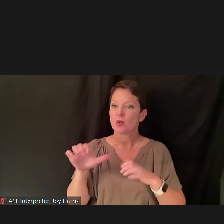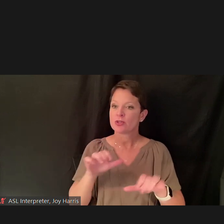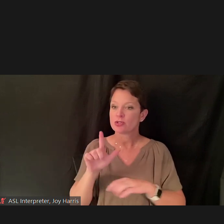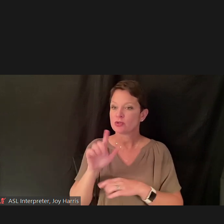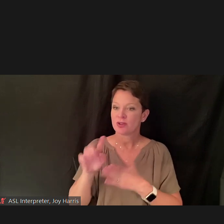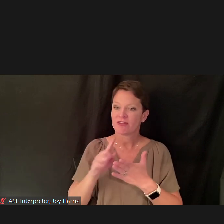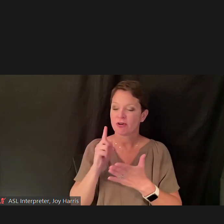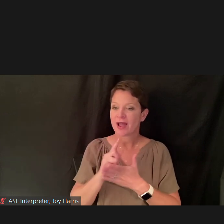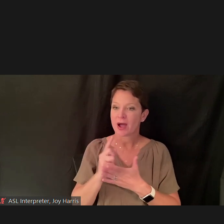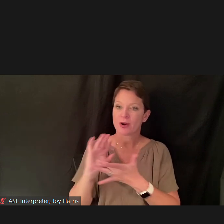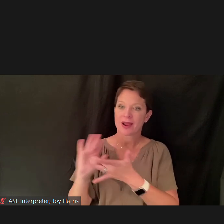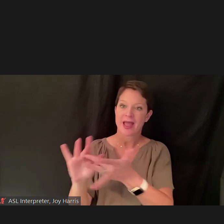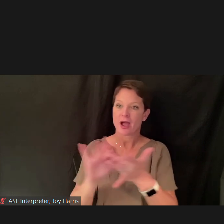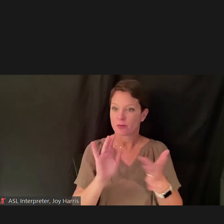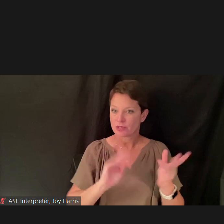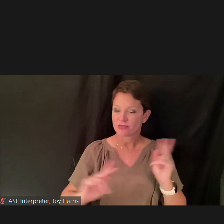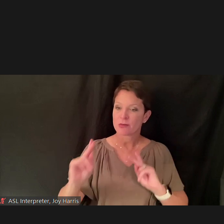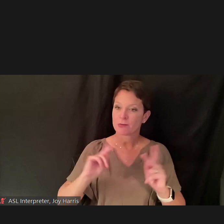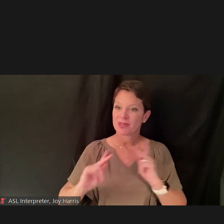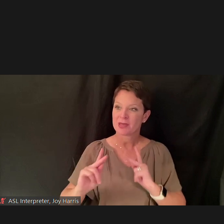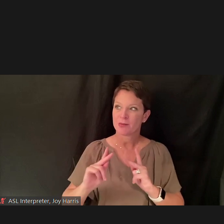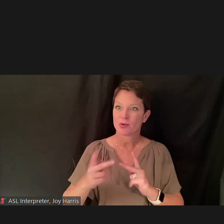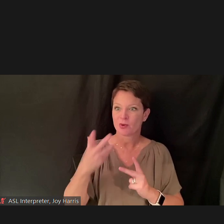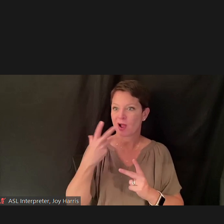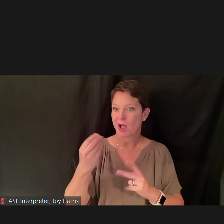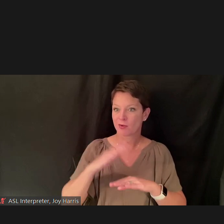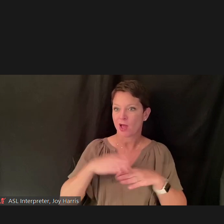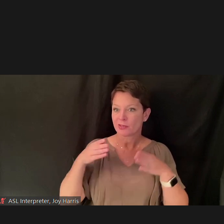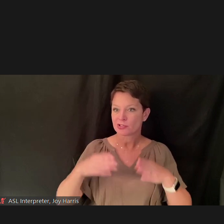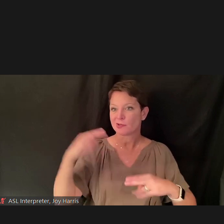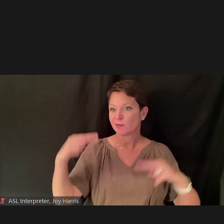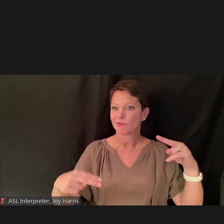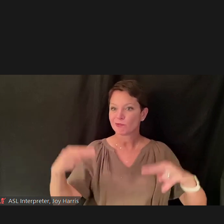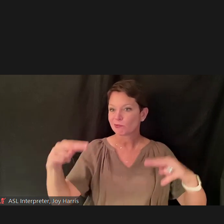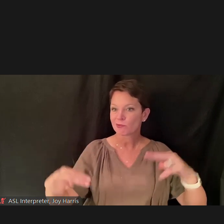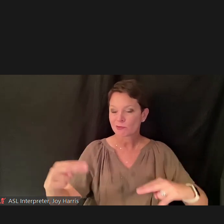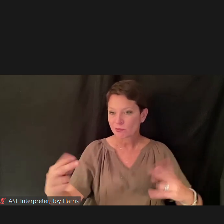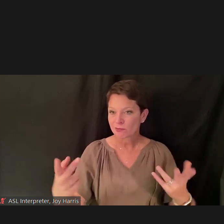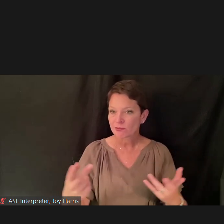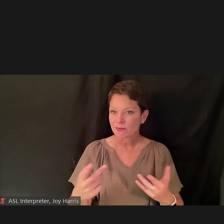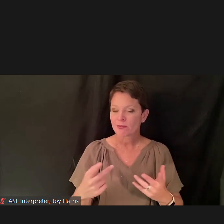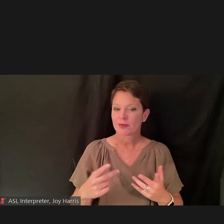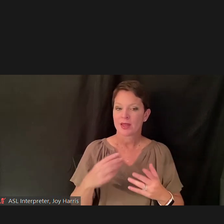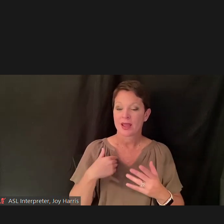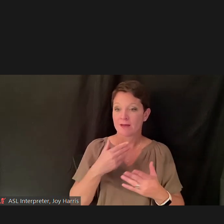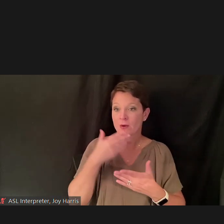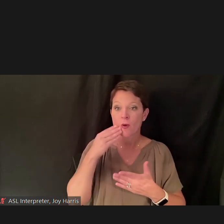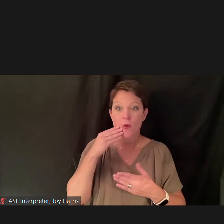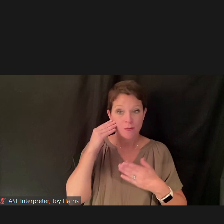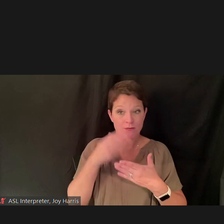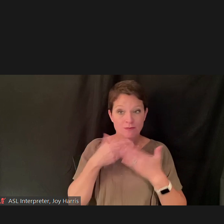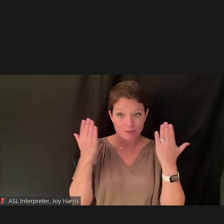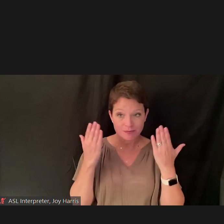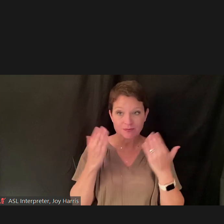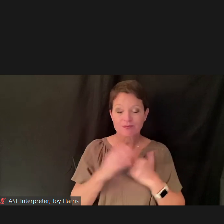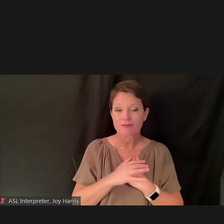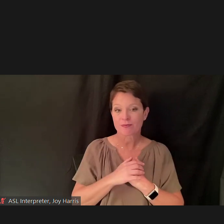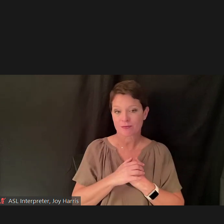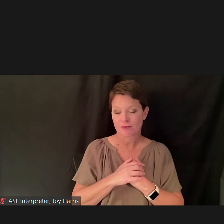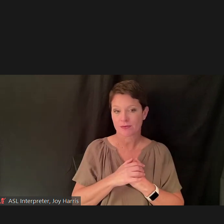tienen casa. Hay una línea de apoyo disponible las 24 horas al